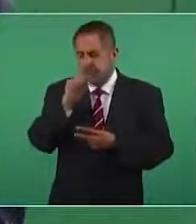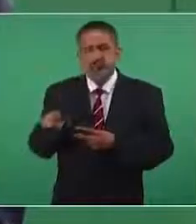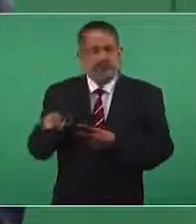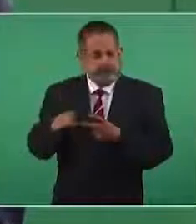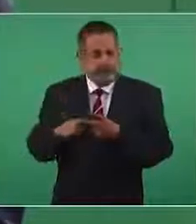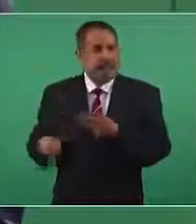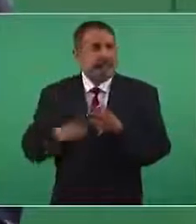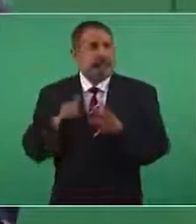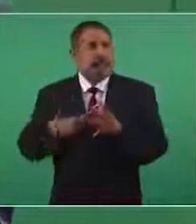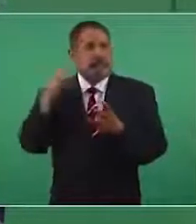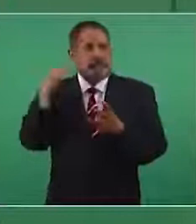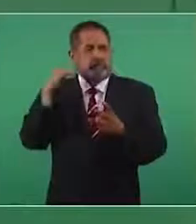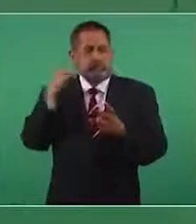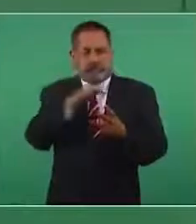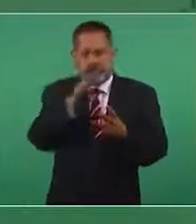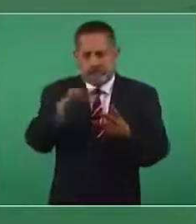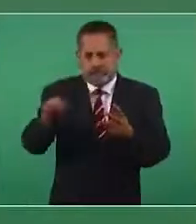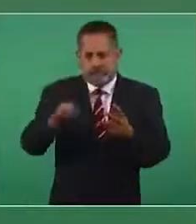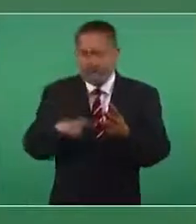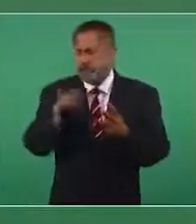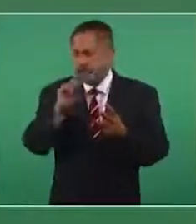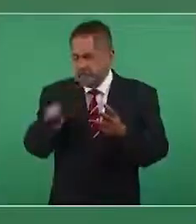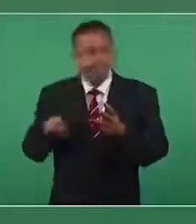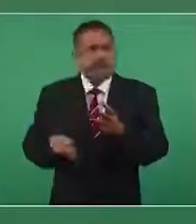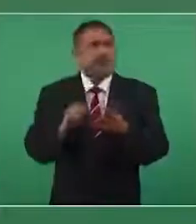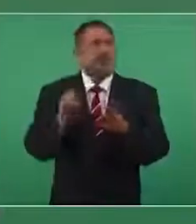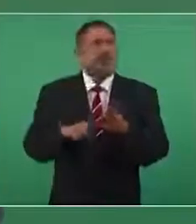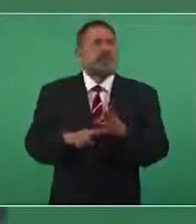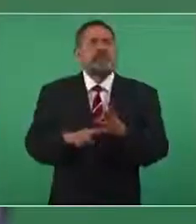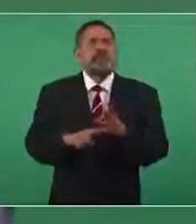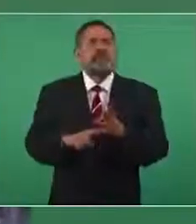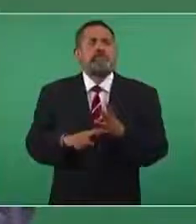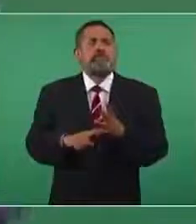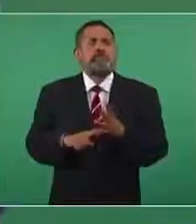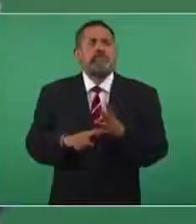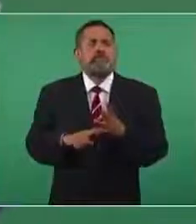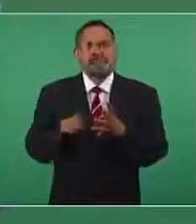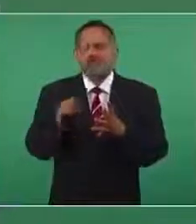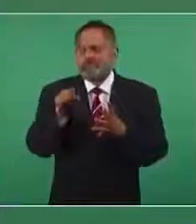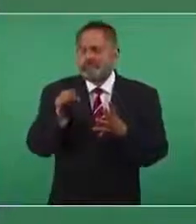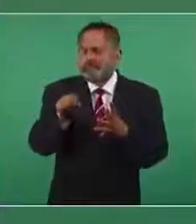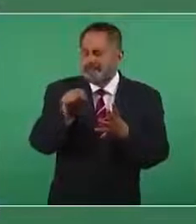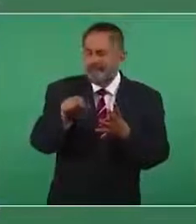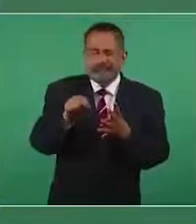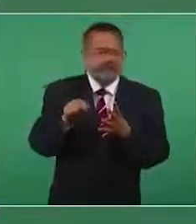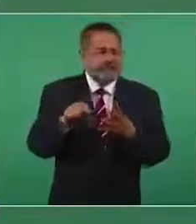las de Michoacán, las hidroeléctricas que se